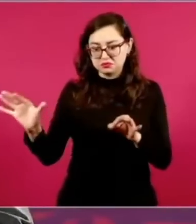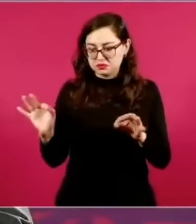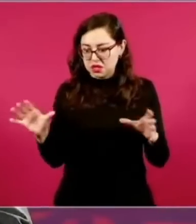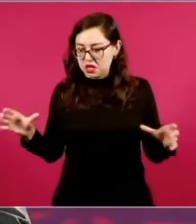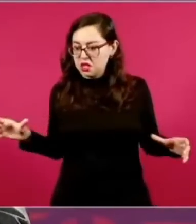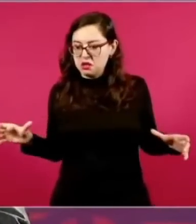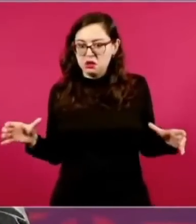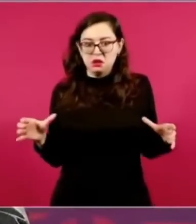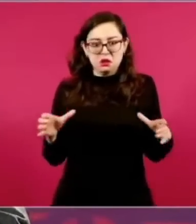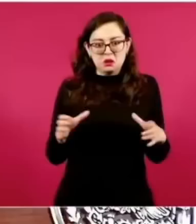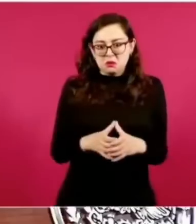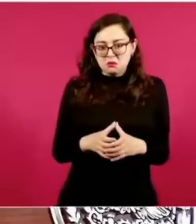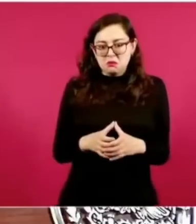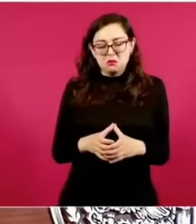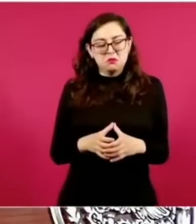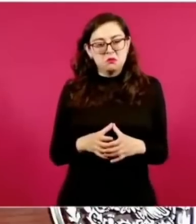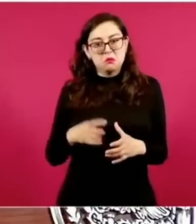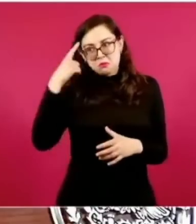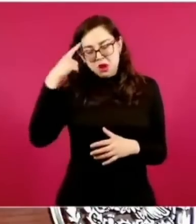y